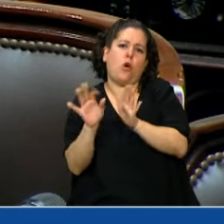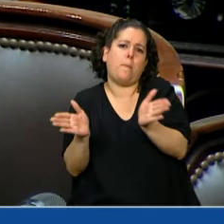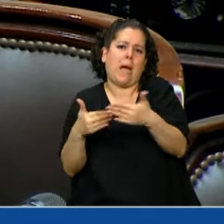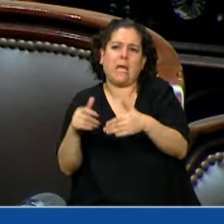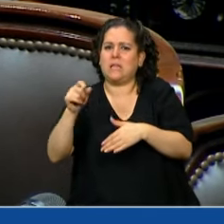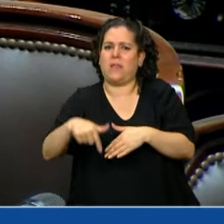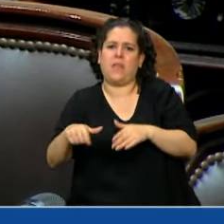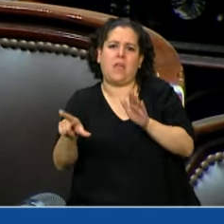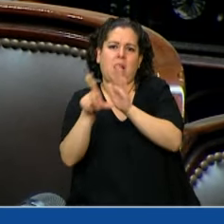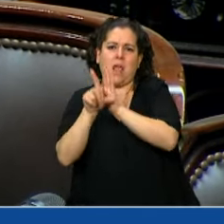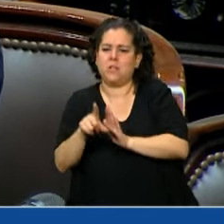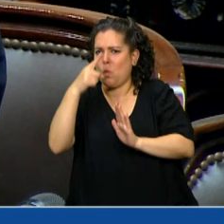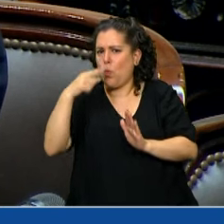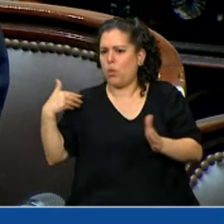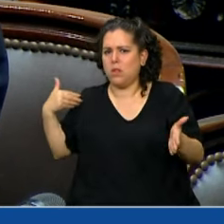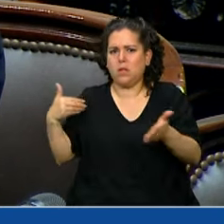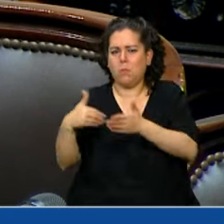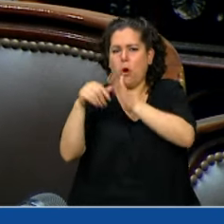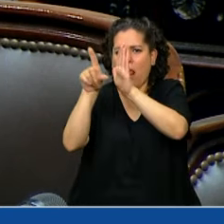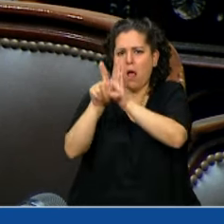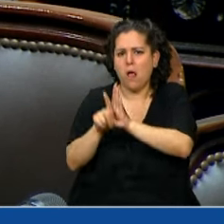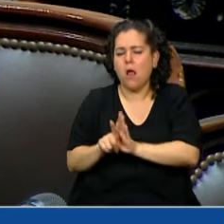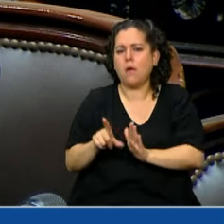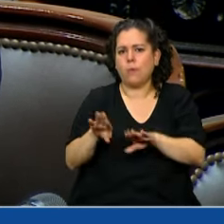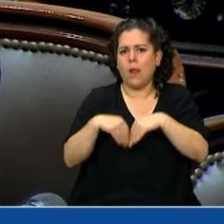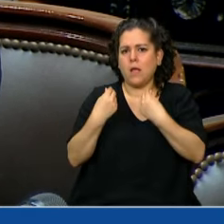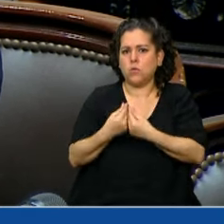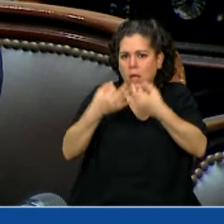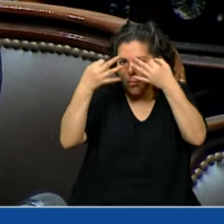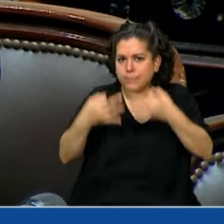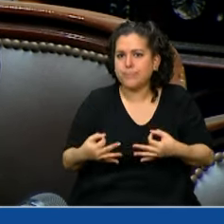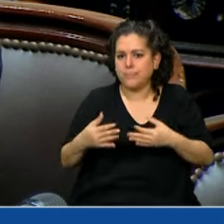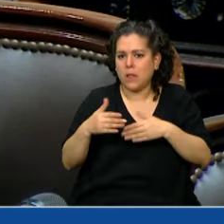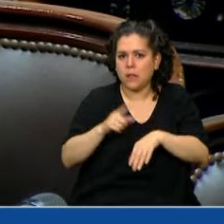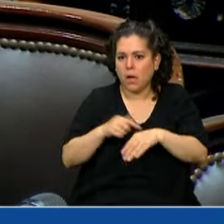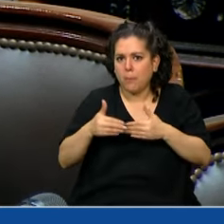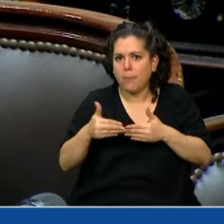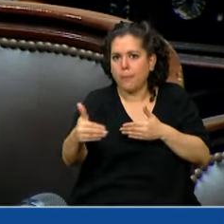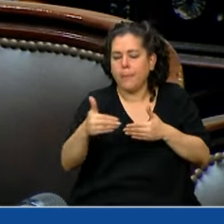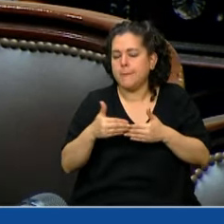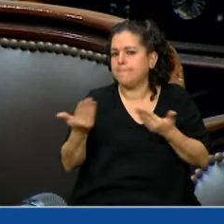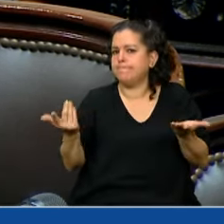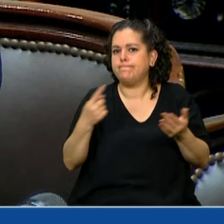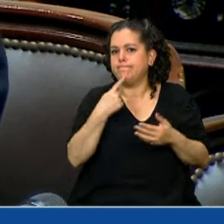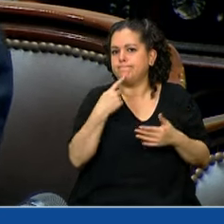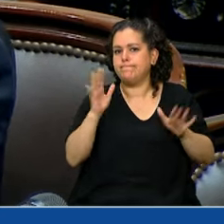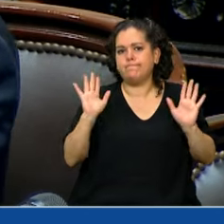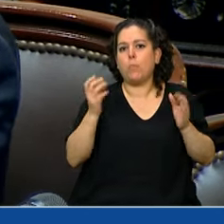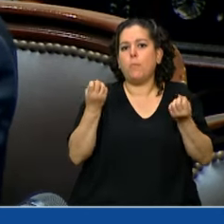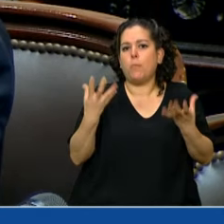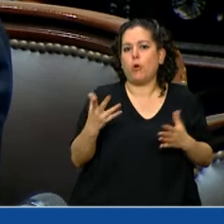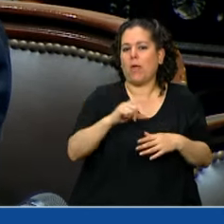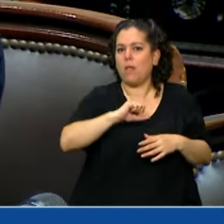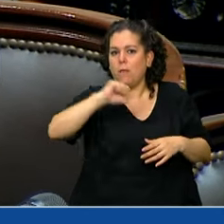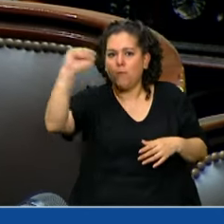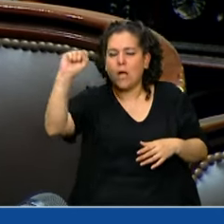est discendo en el último tiempo va a tener resultado en el mediano plazo porque la inflación